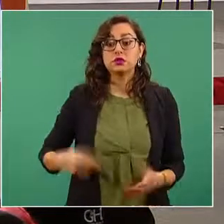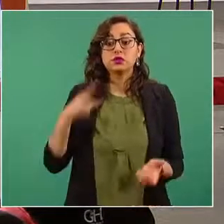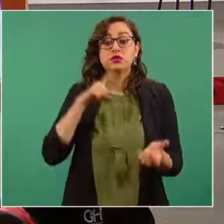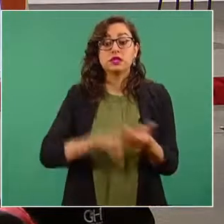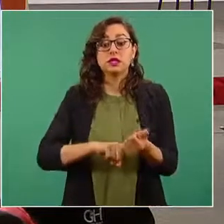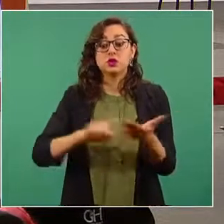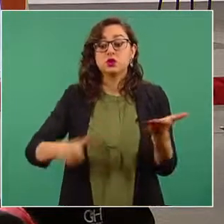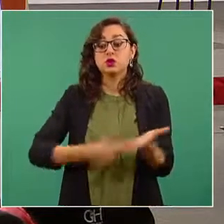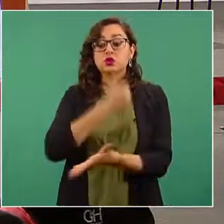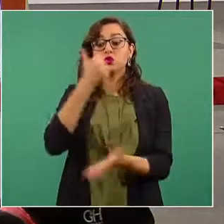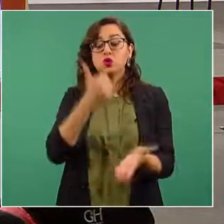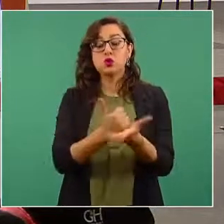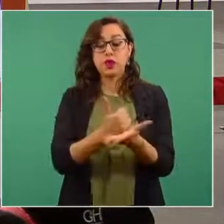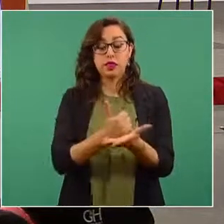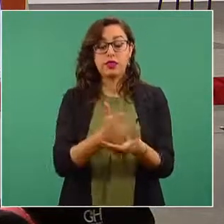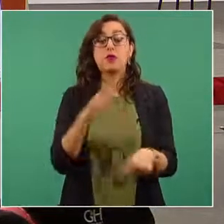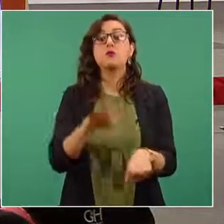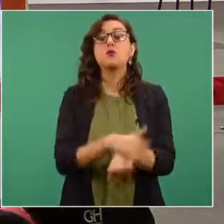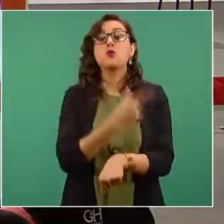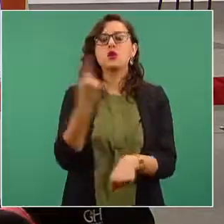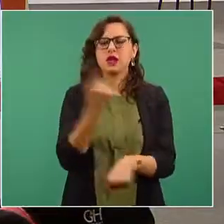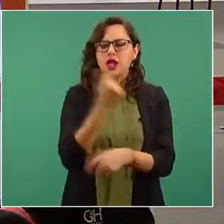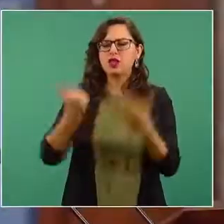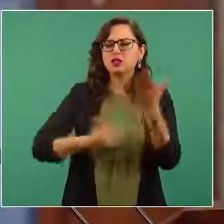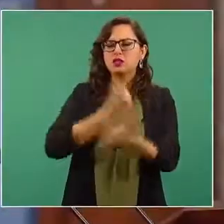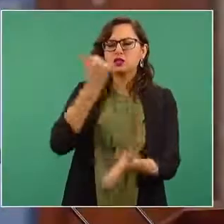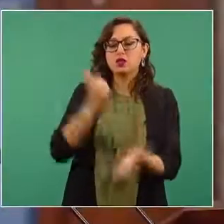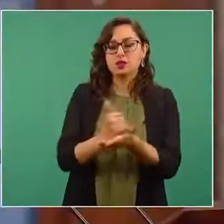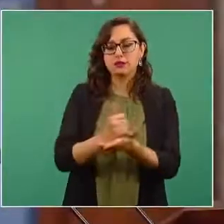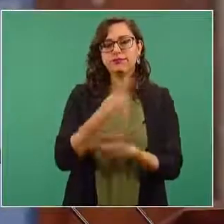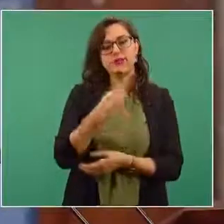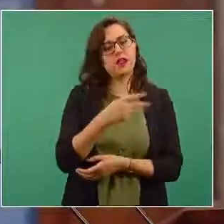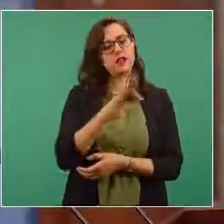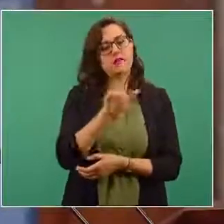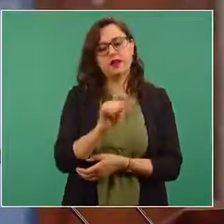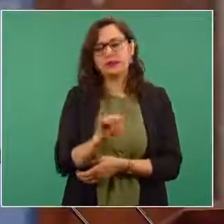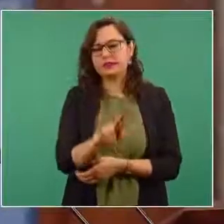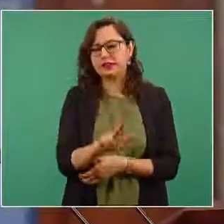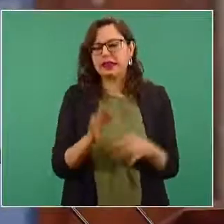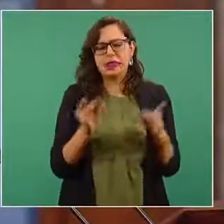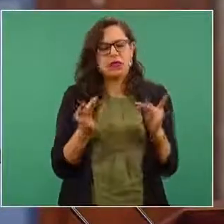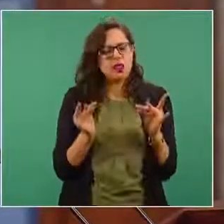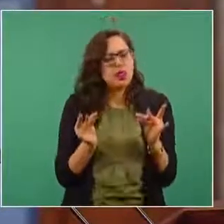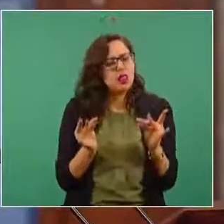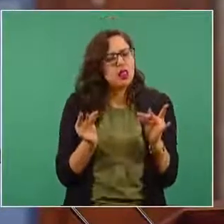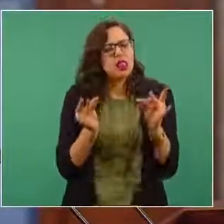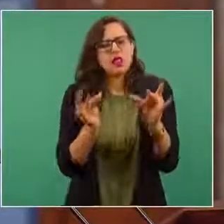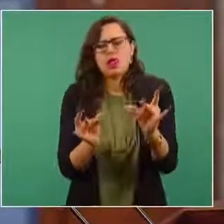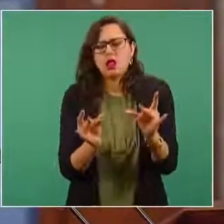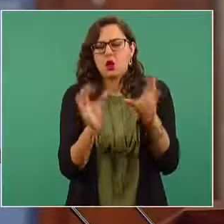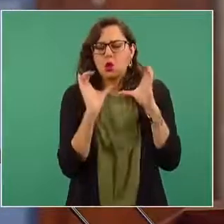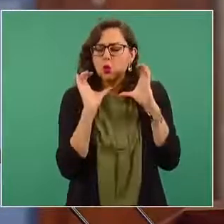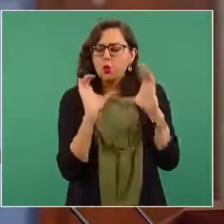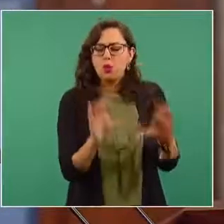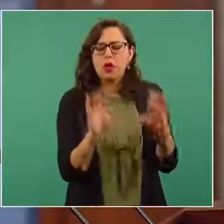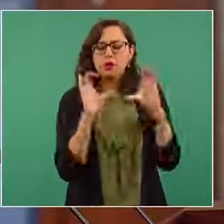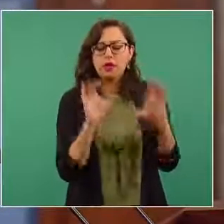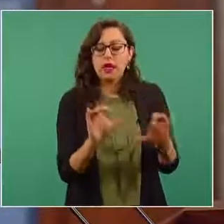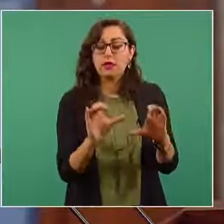de transporte requieren que estos se manejen principalmente en el acceso y en la posibilidad de tener